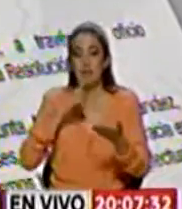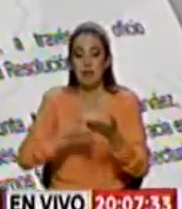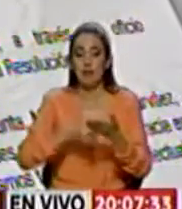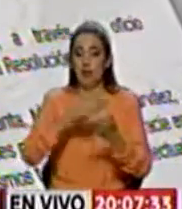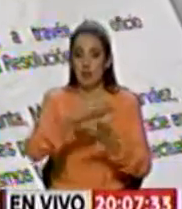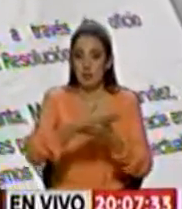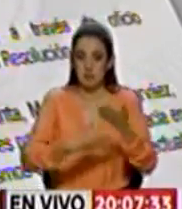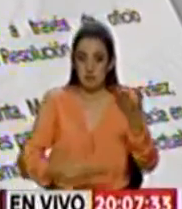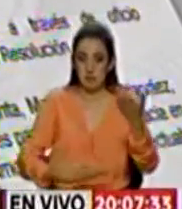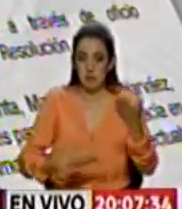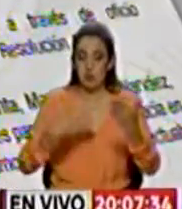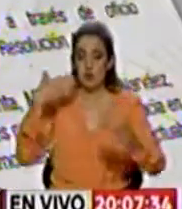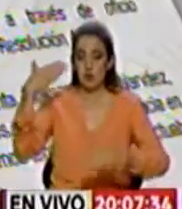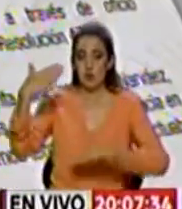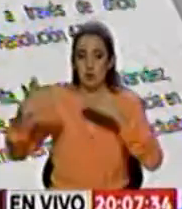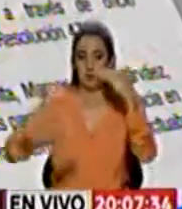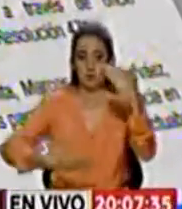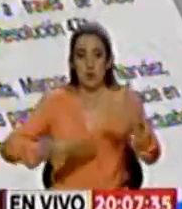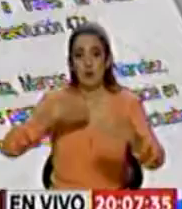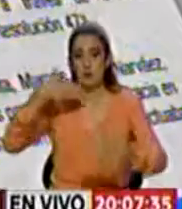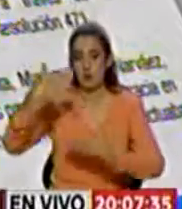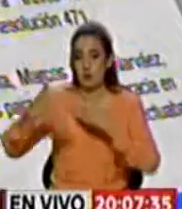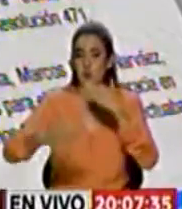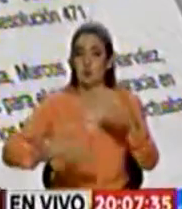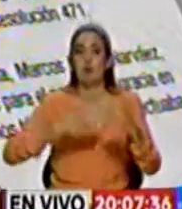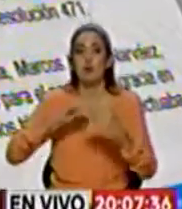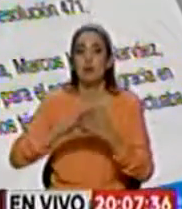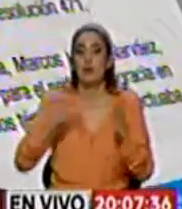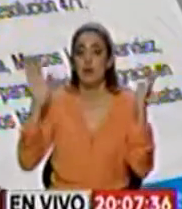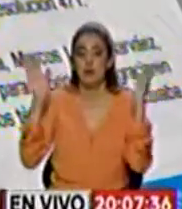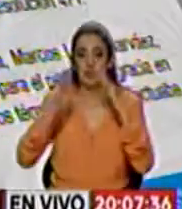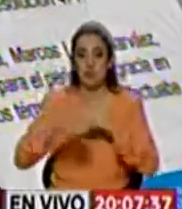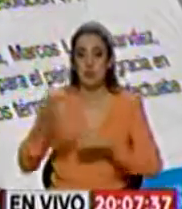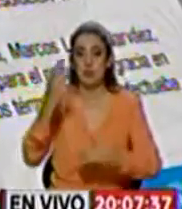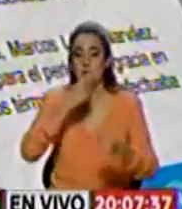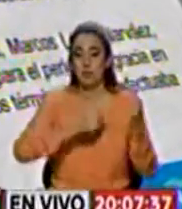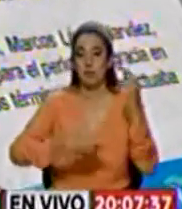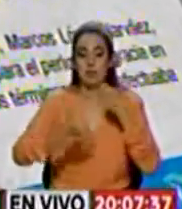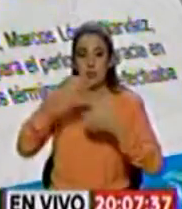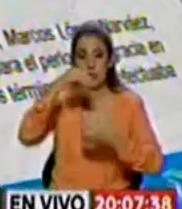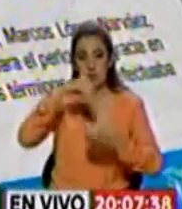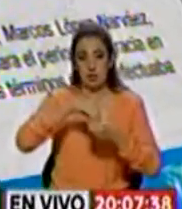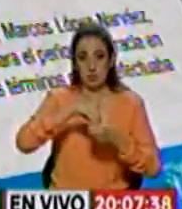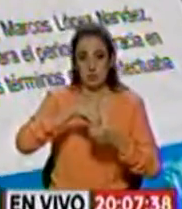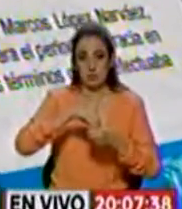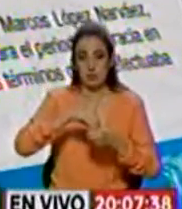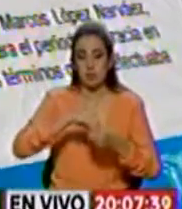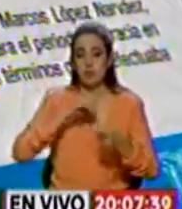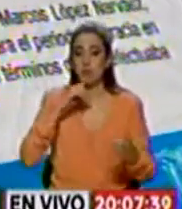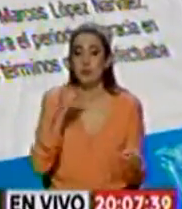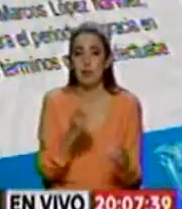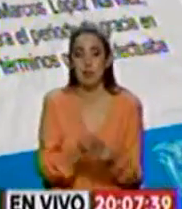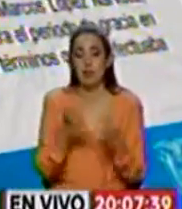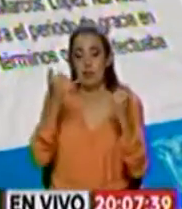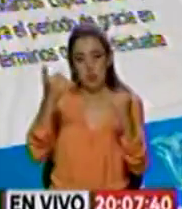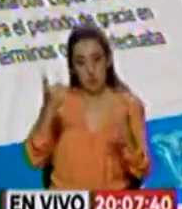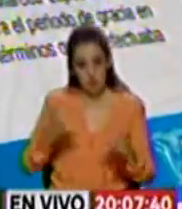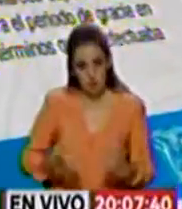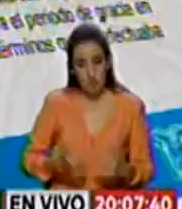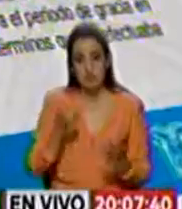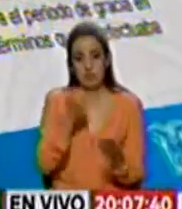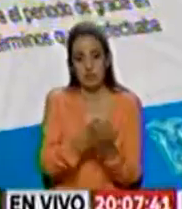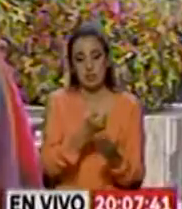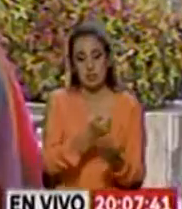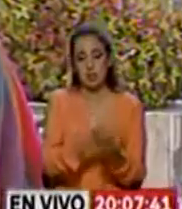se advierte que el cálculo de intereses en el periodo de gracia regresa como estaba antes, lo cierto es que en este tiempo los cobros